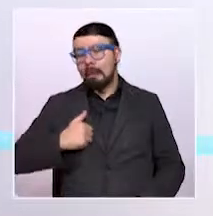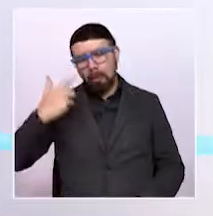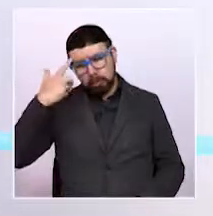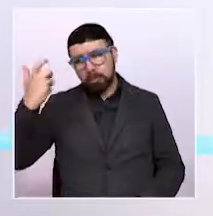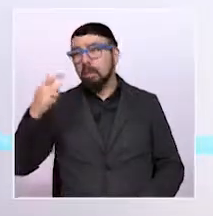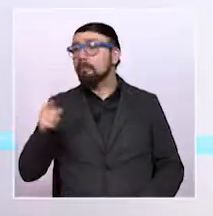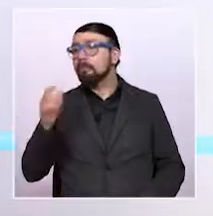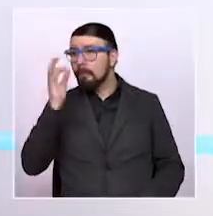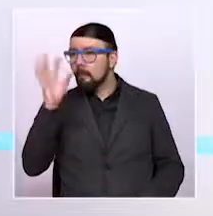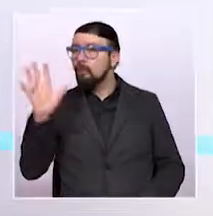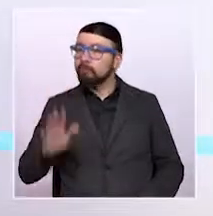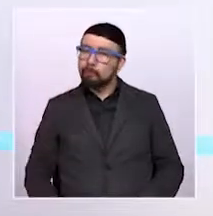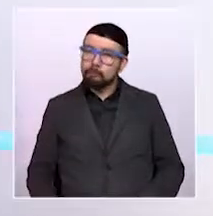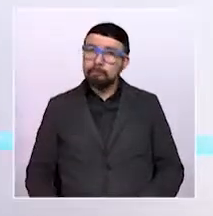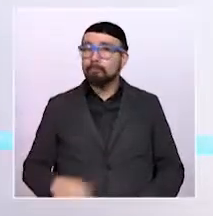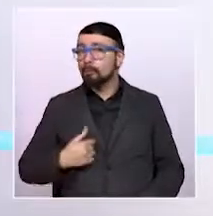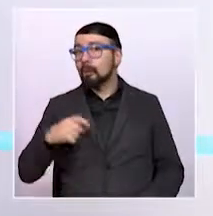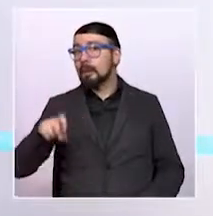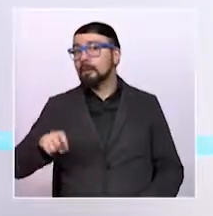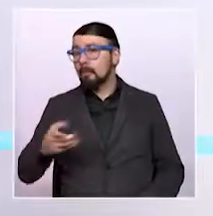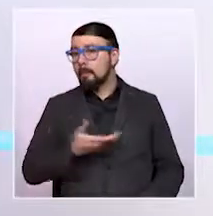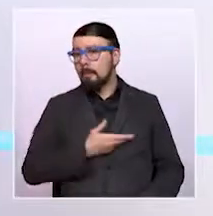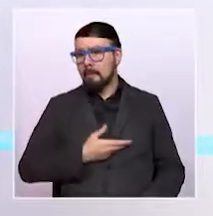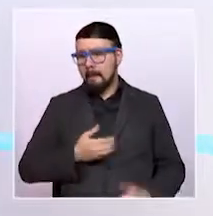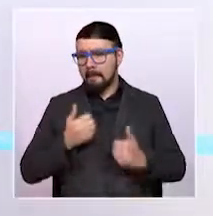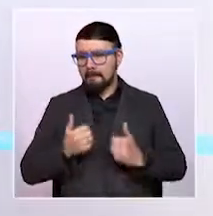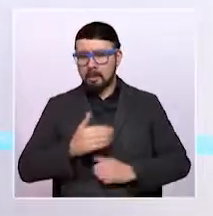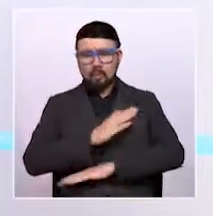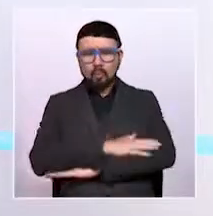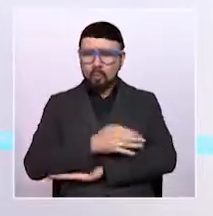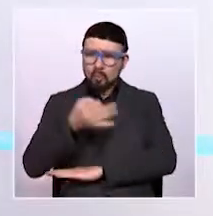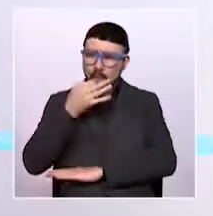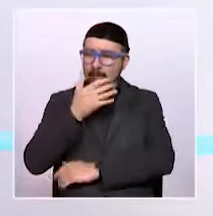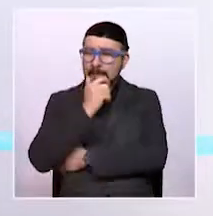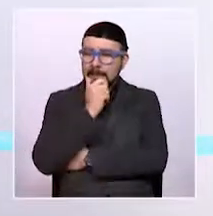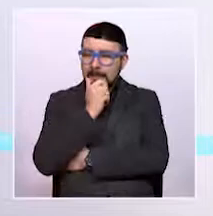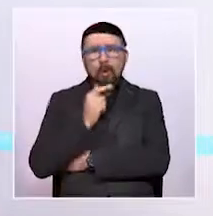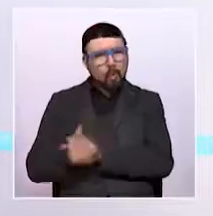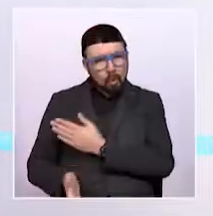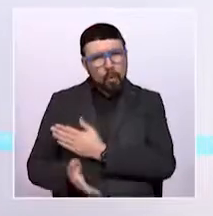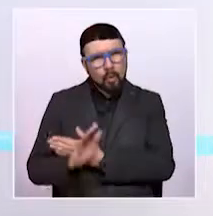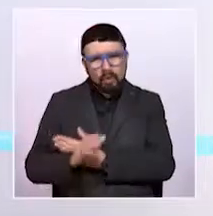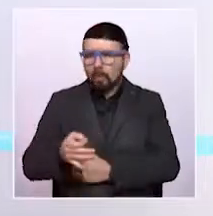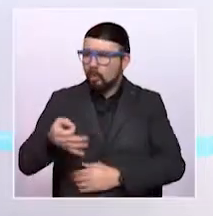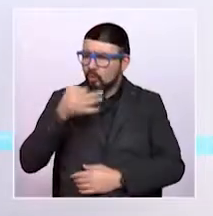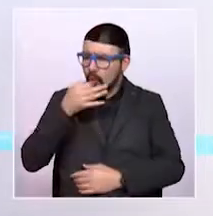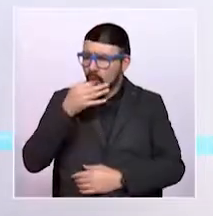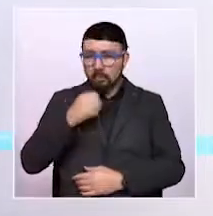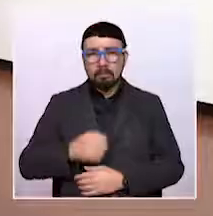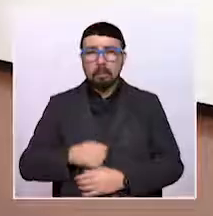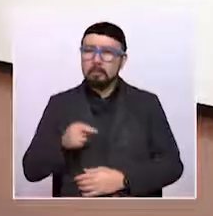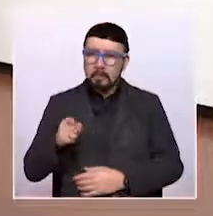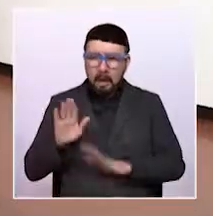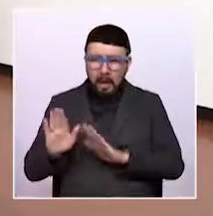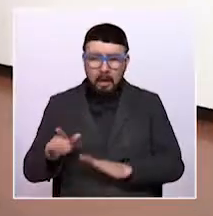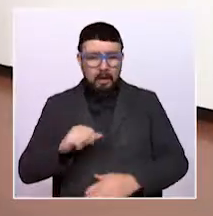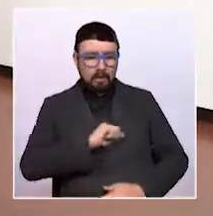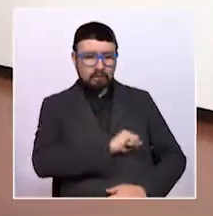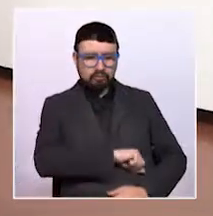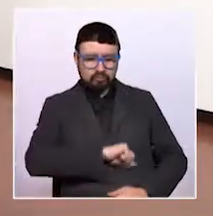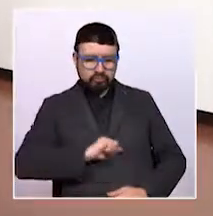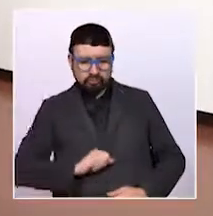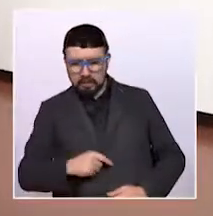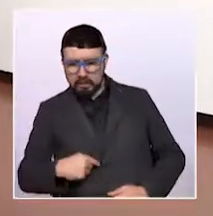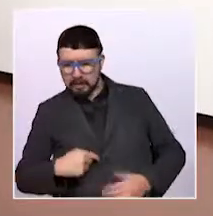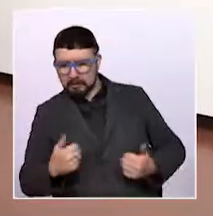necesito una mamá vida viva en casa continuamos con el medicamento y cuando sea el tiempo de hacer las ecografías evaluamos que